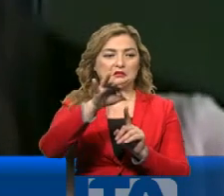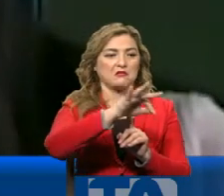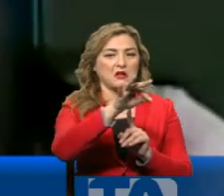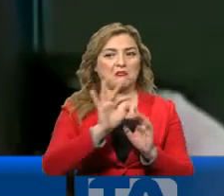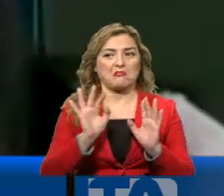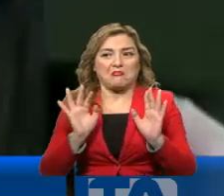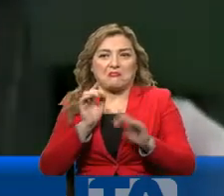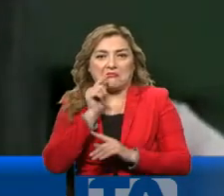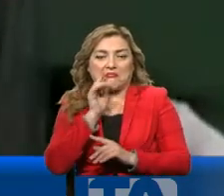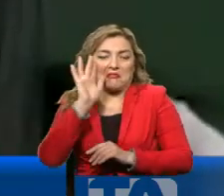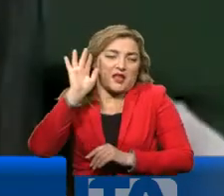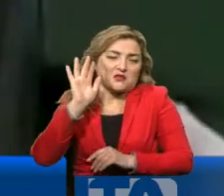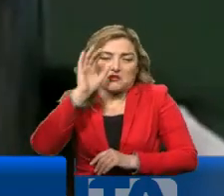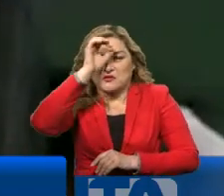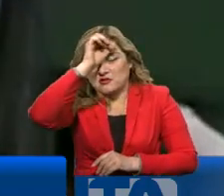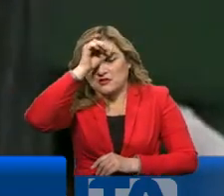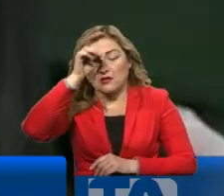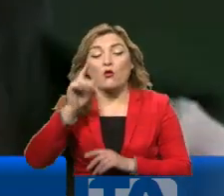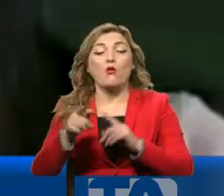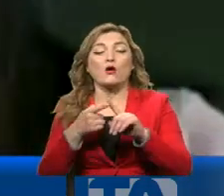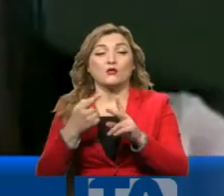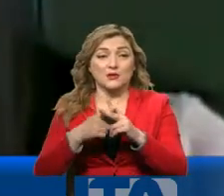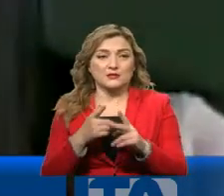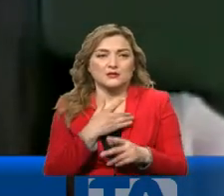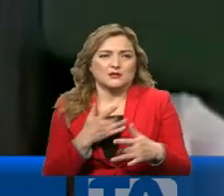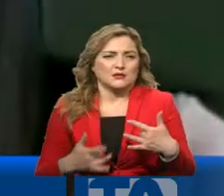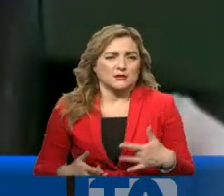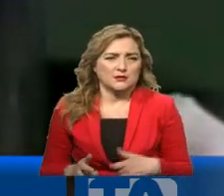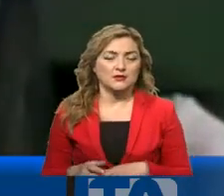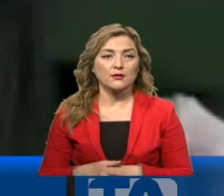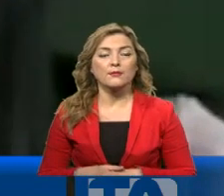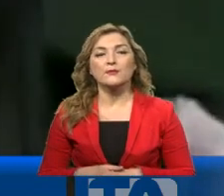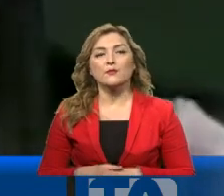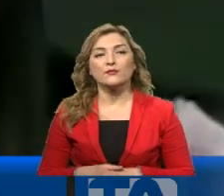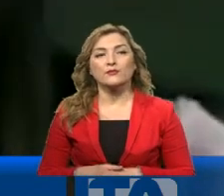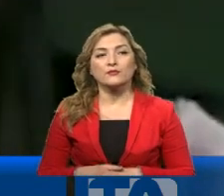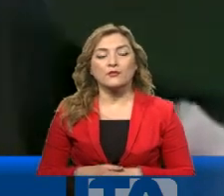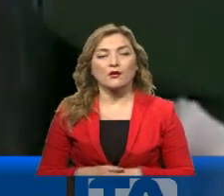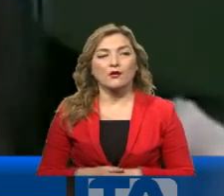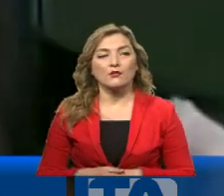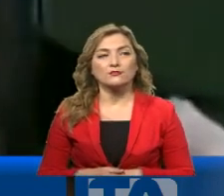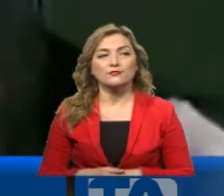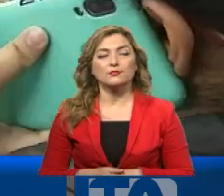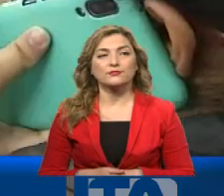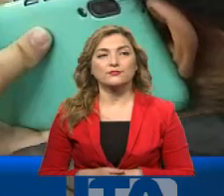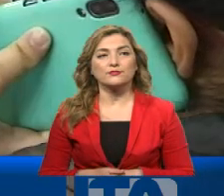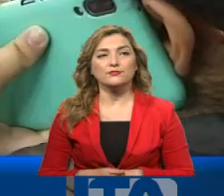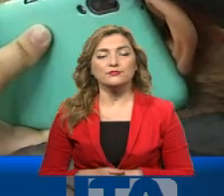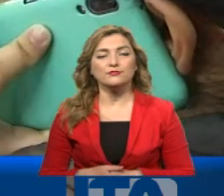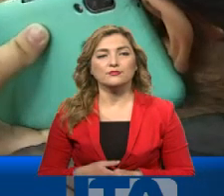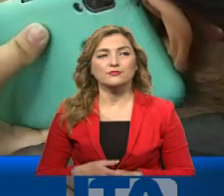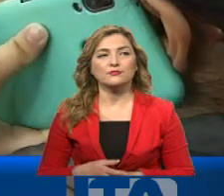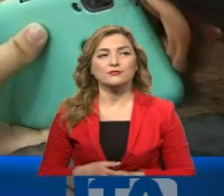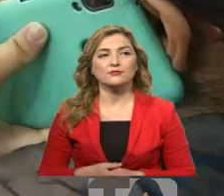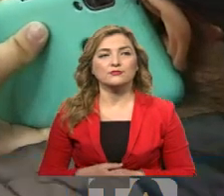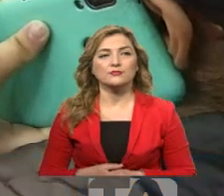círculo cercano o desde cuándo tuvieron síntomas o en qué espacios estuvieron sin las medidas adecuadas.